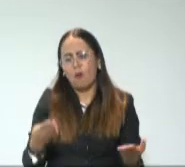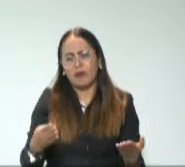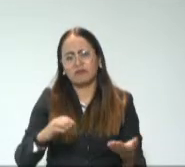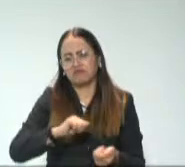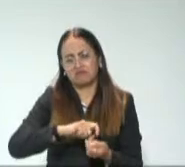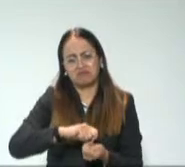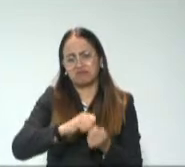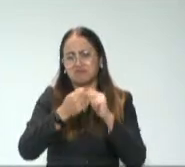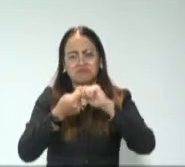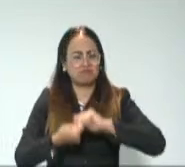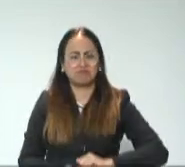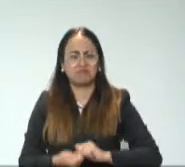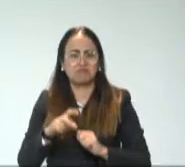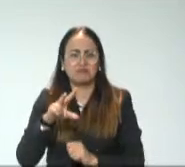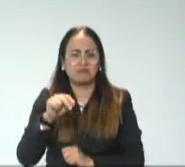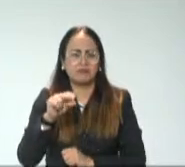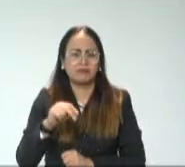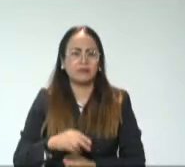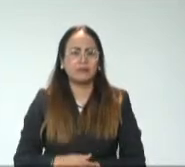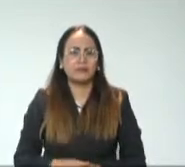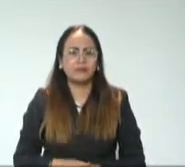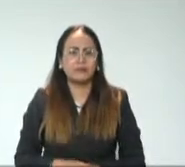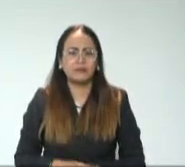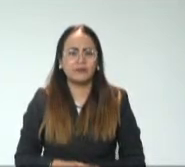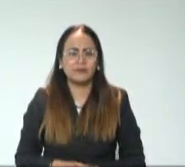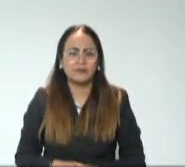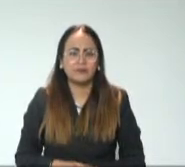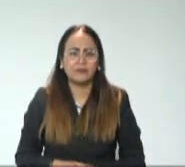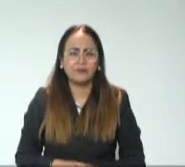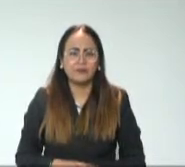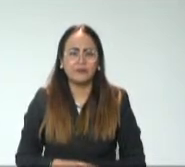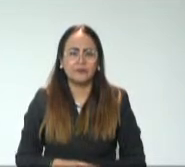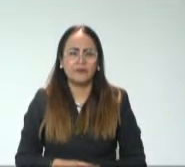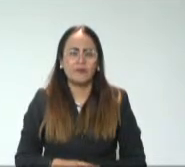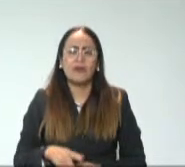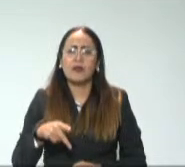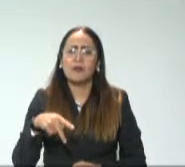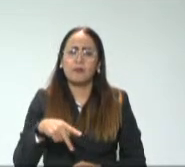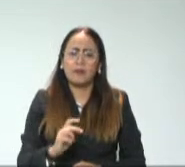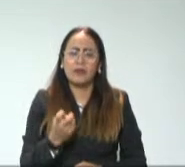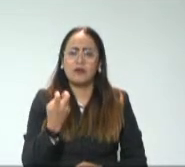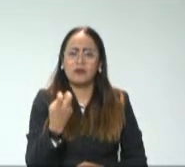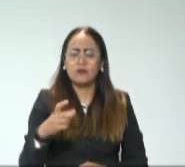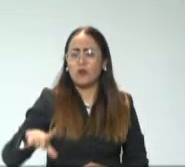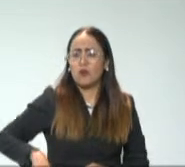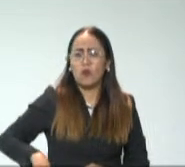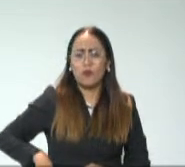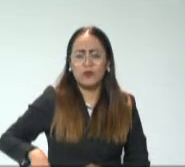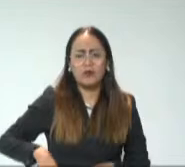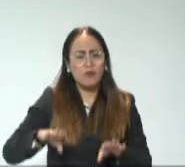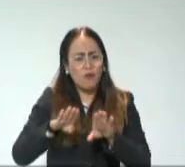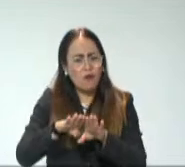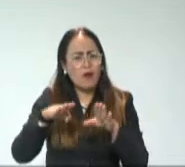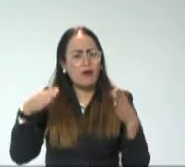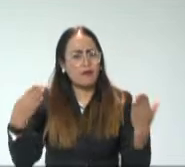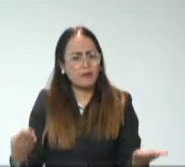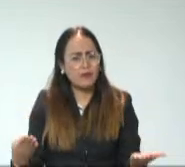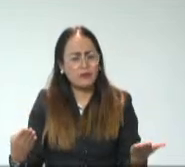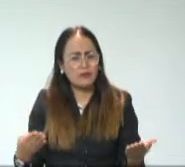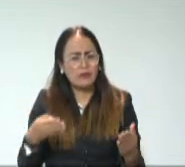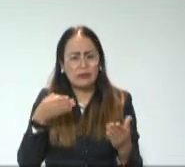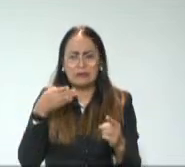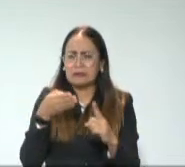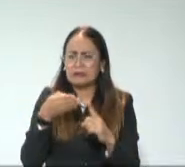directo no eh Y lo que incluye esto para generar entonces Un gobierno realmente abierto en donde la